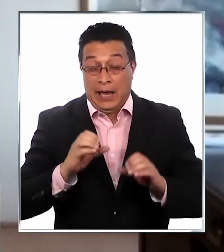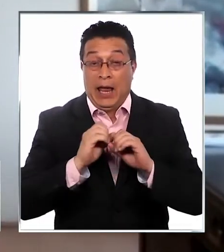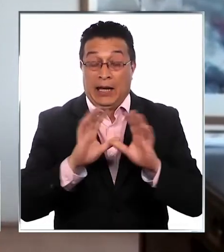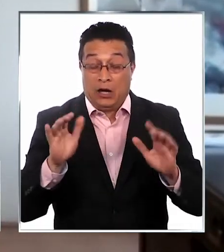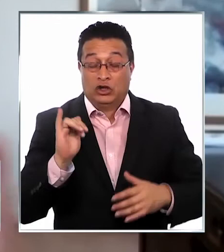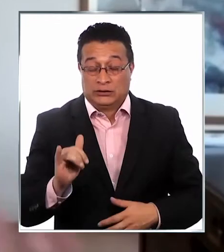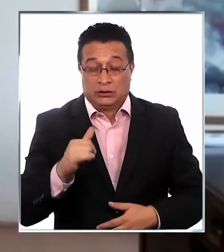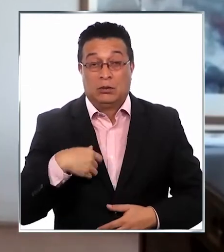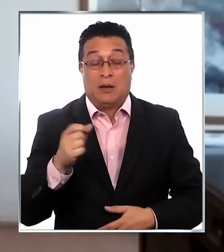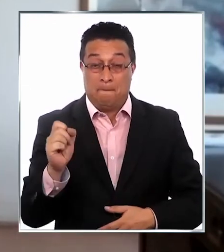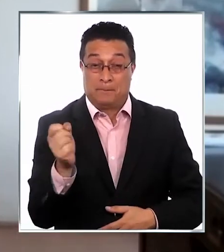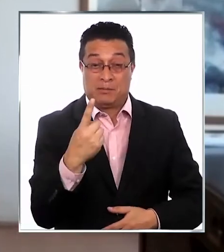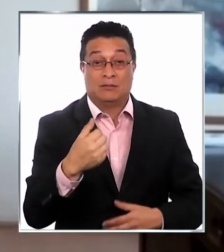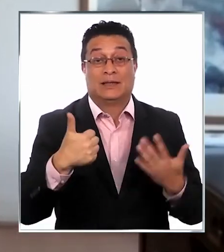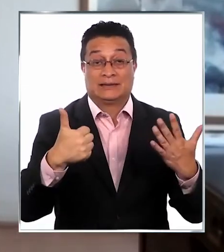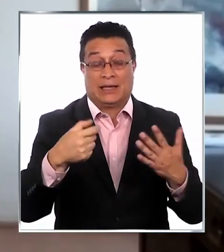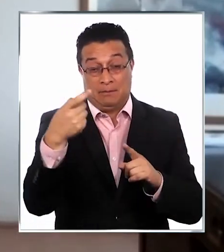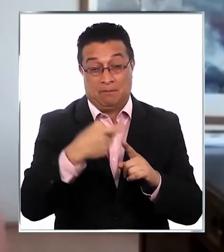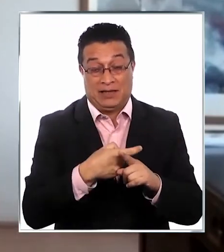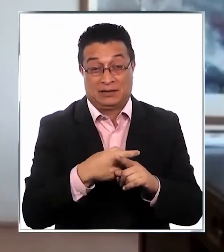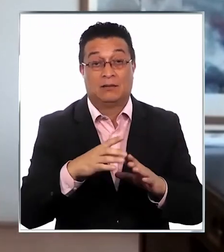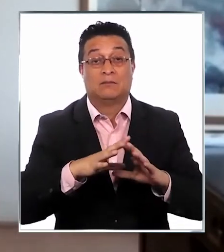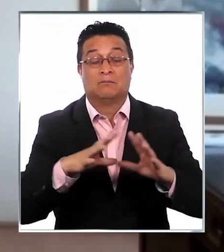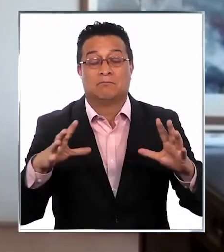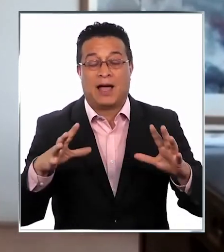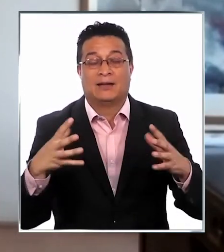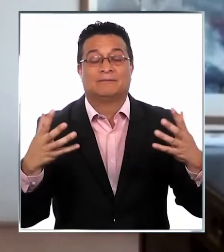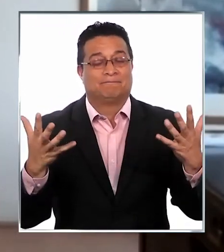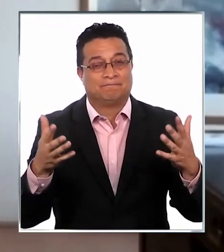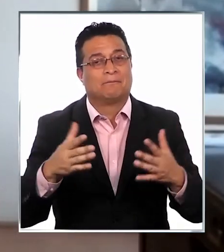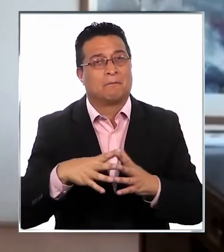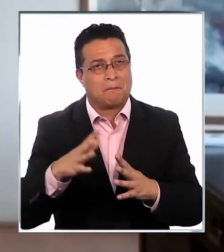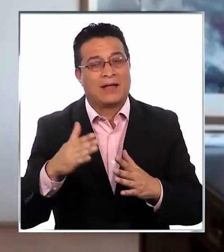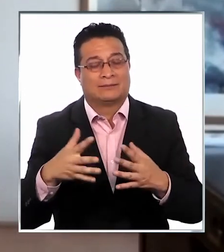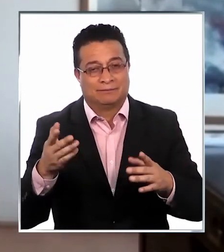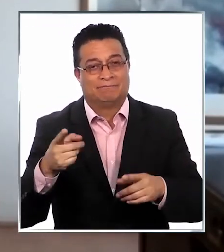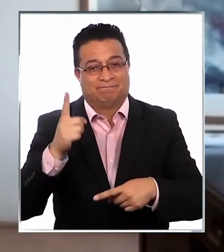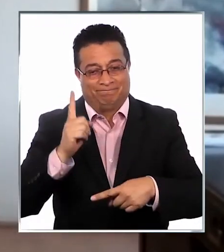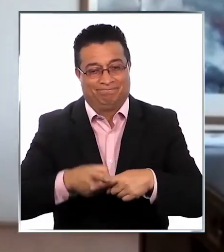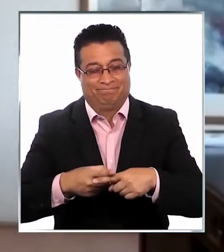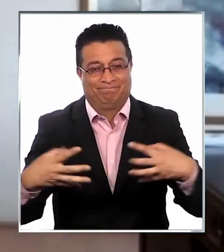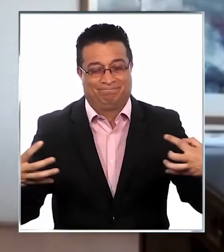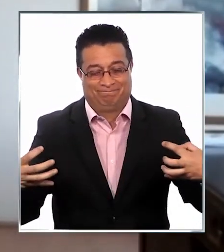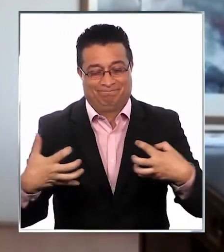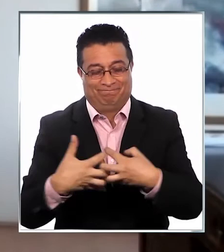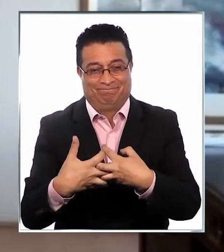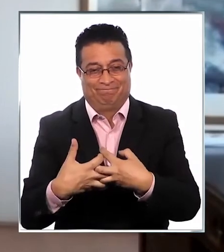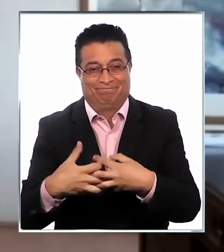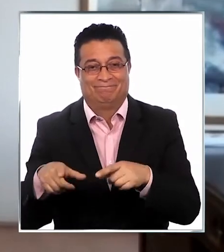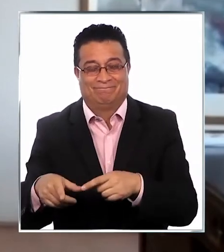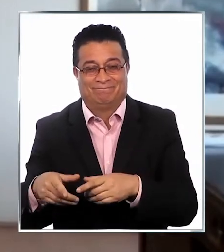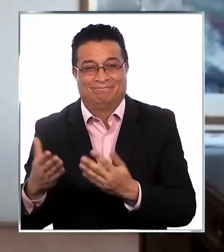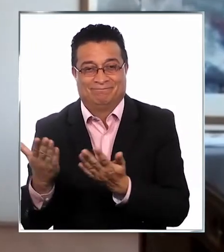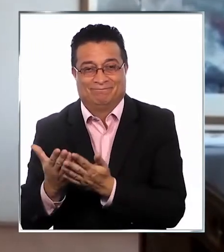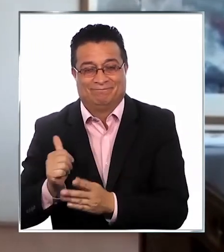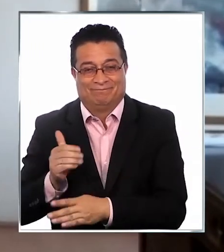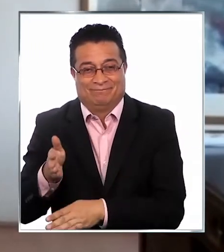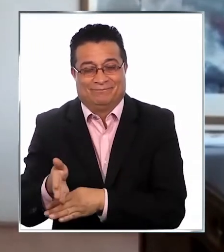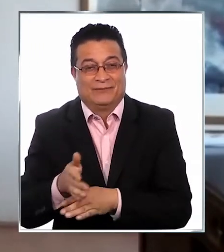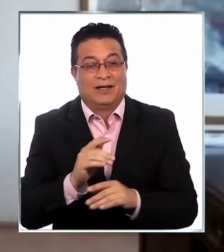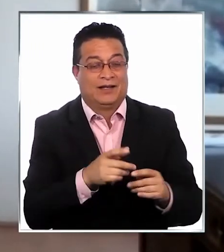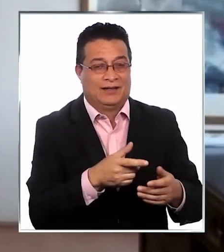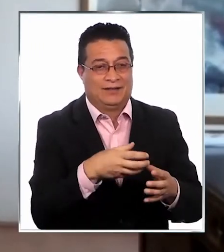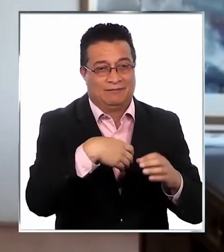tener un primer semestre mucho más cargado a una educación híbrida, ¿cierto? Para luego en el segundo semestre